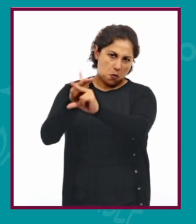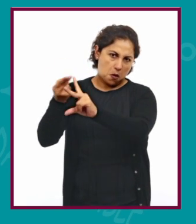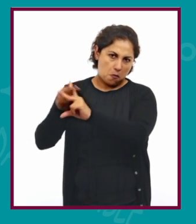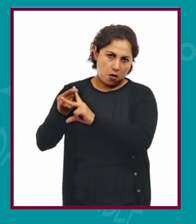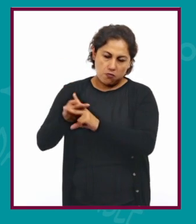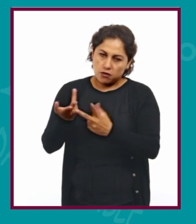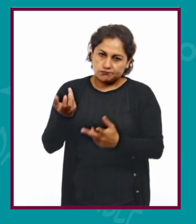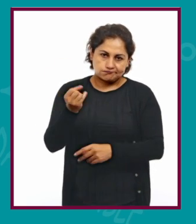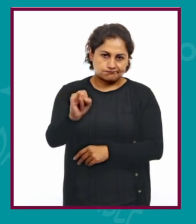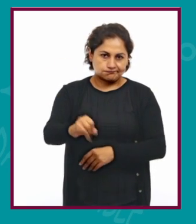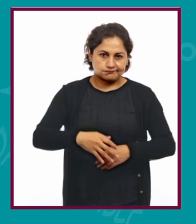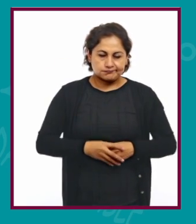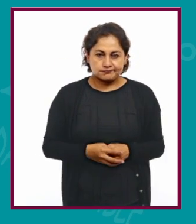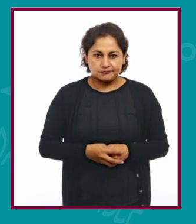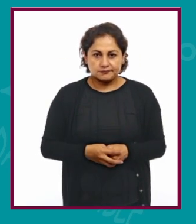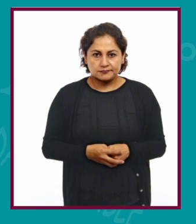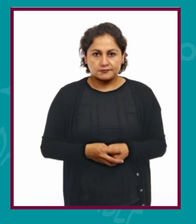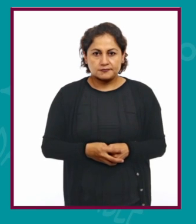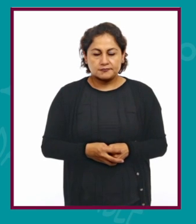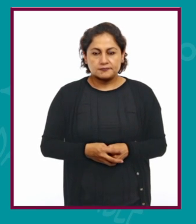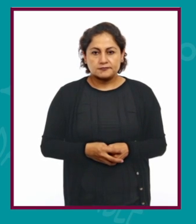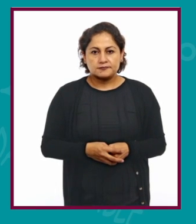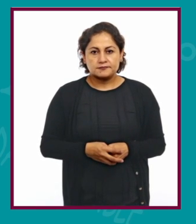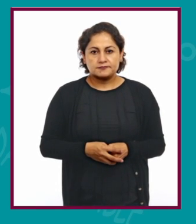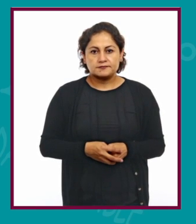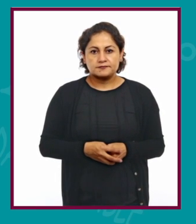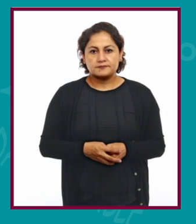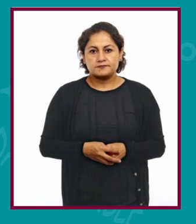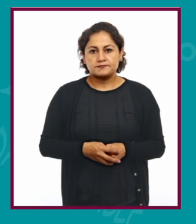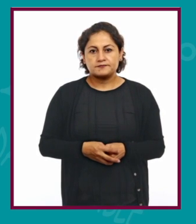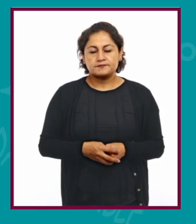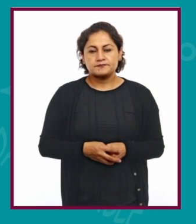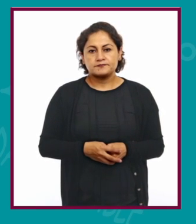que esas cosas suceden.